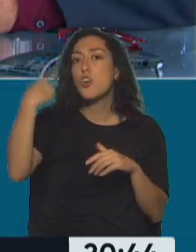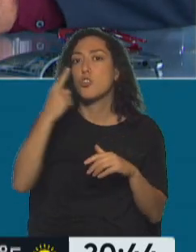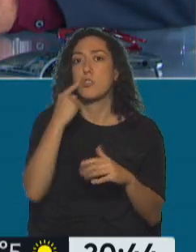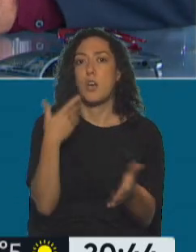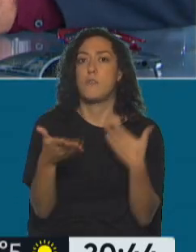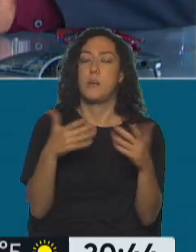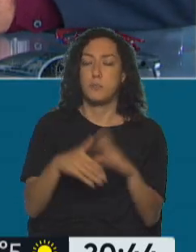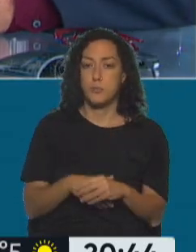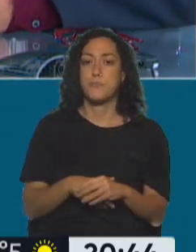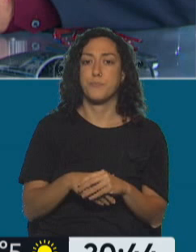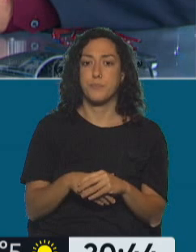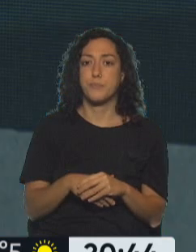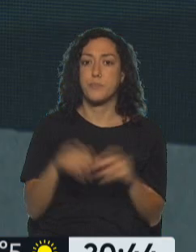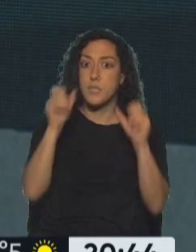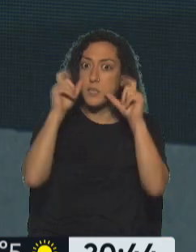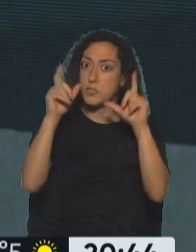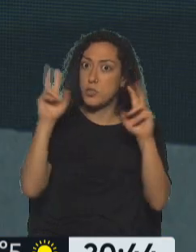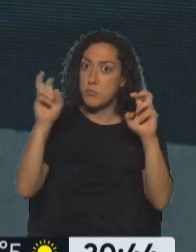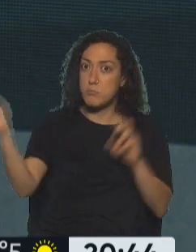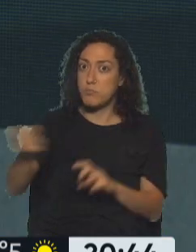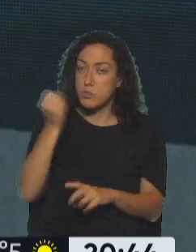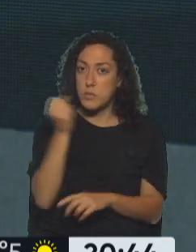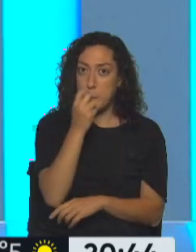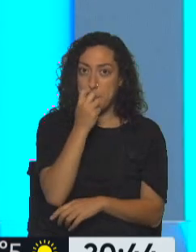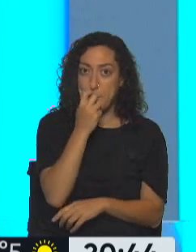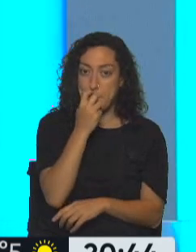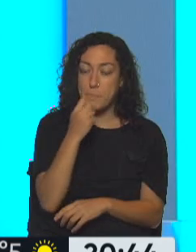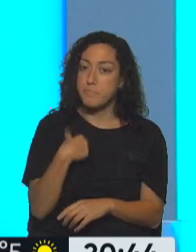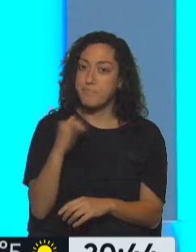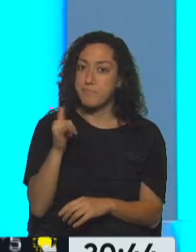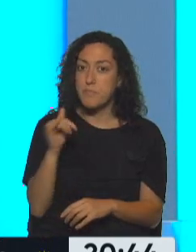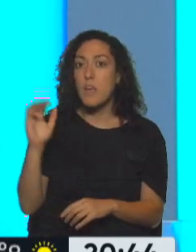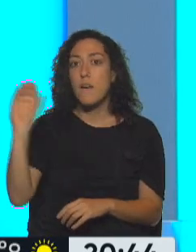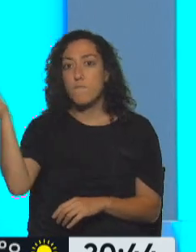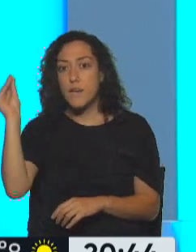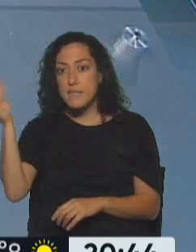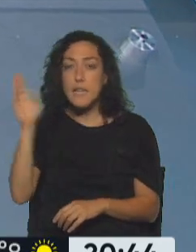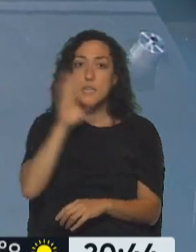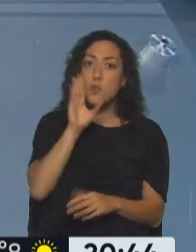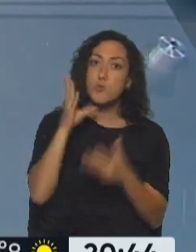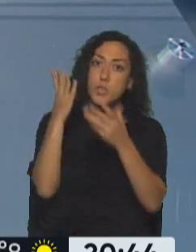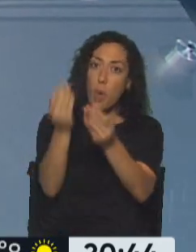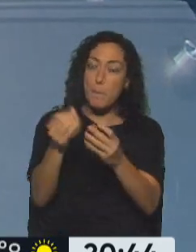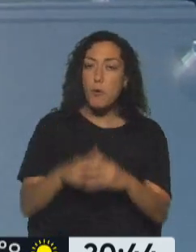día. Pero el tema, ¿eh? Pero tal cual, apoyo de Brasil y de Estados Unidos, obviamente, para ese puesto. Sí.